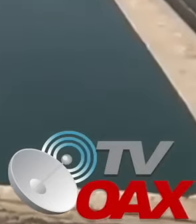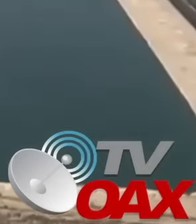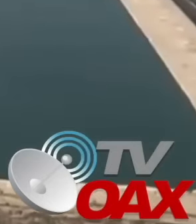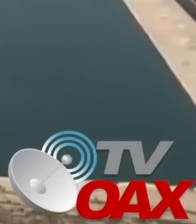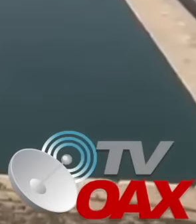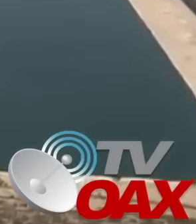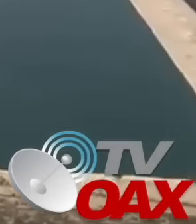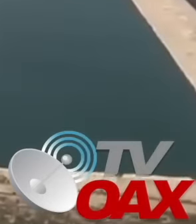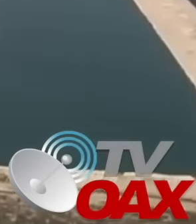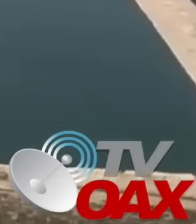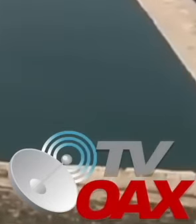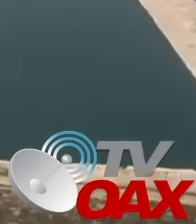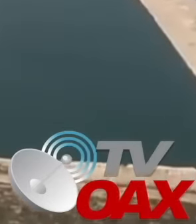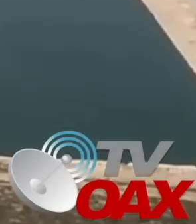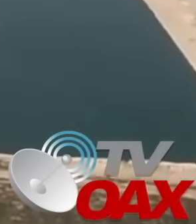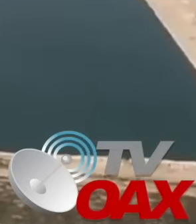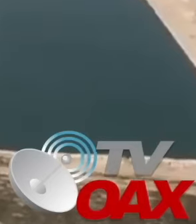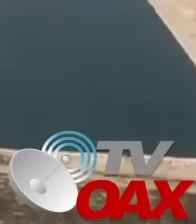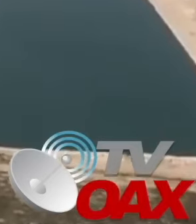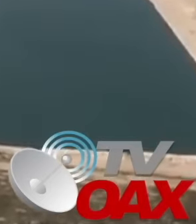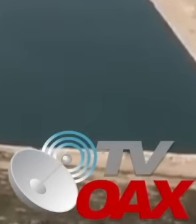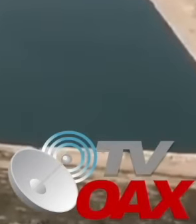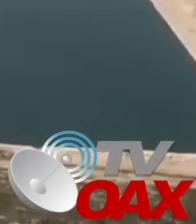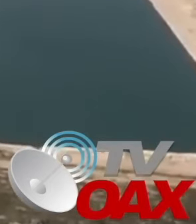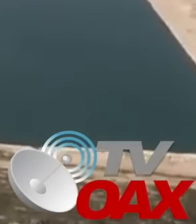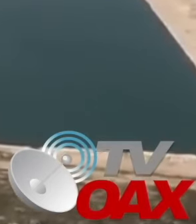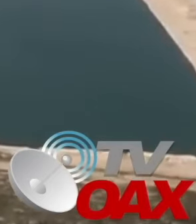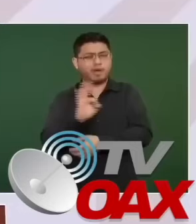y prácticamente perderán todo.